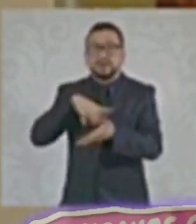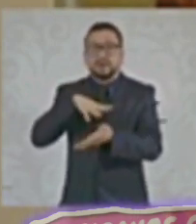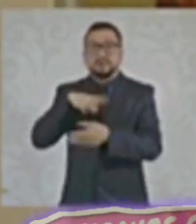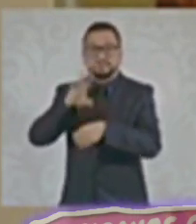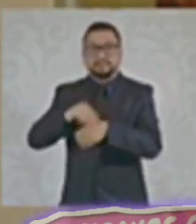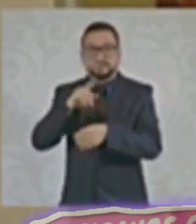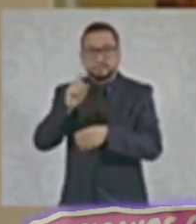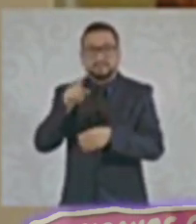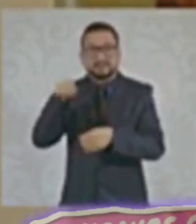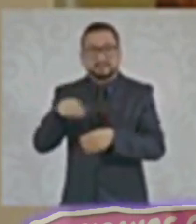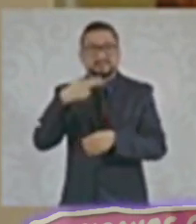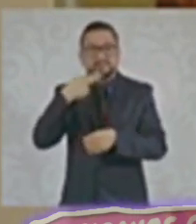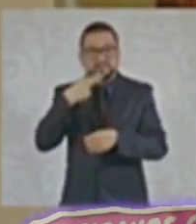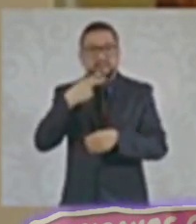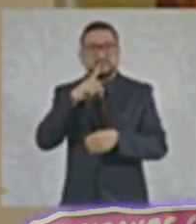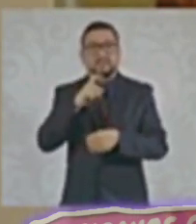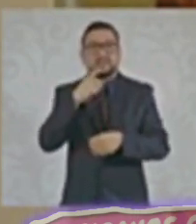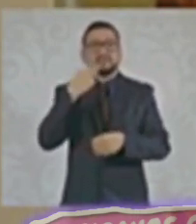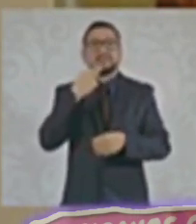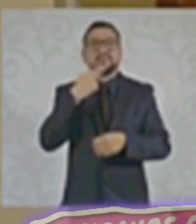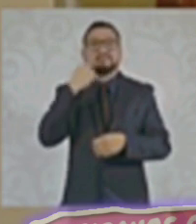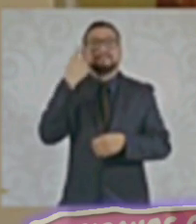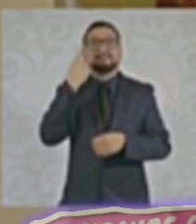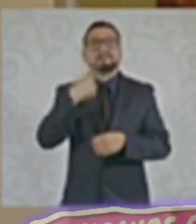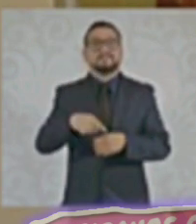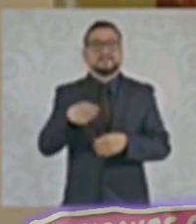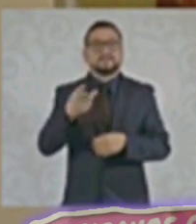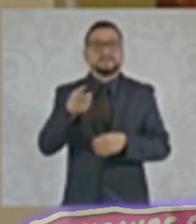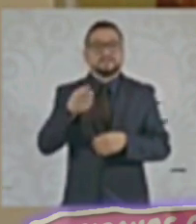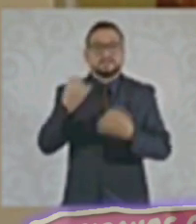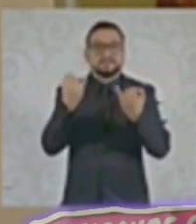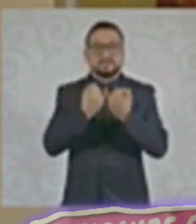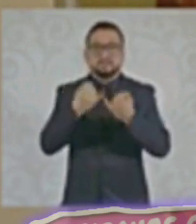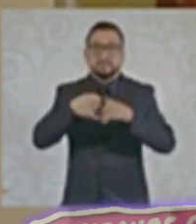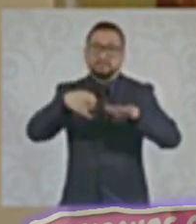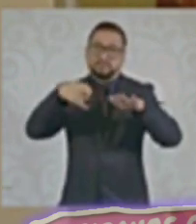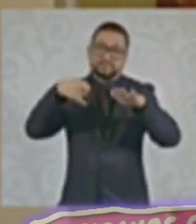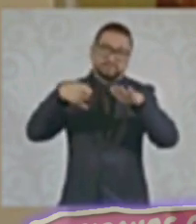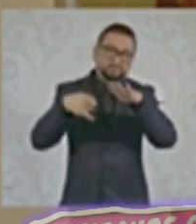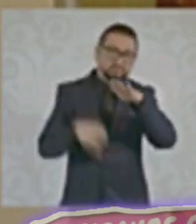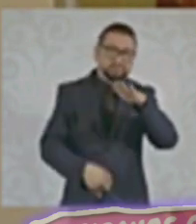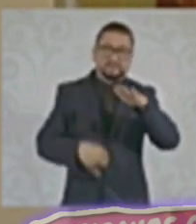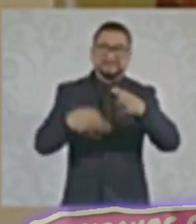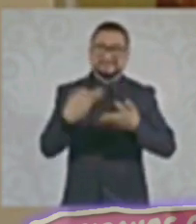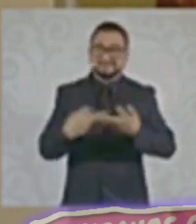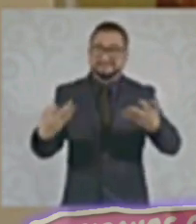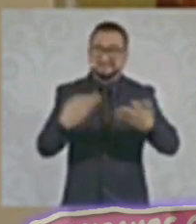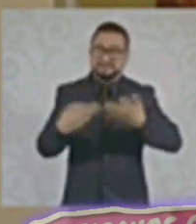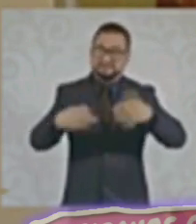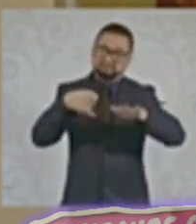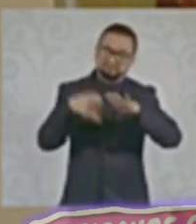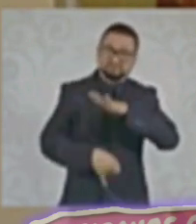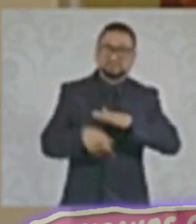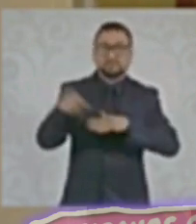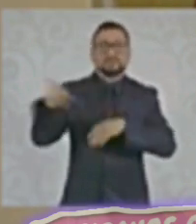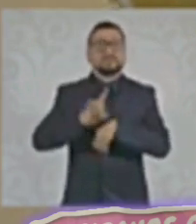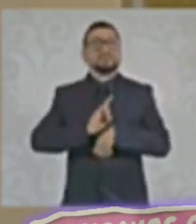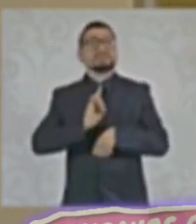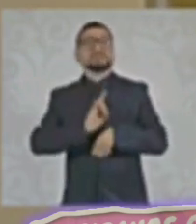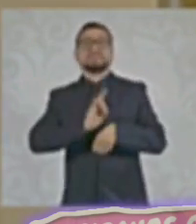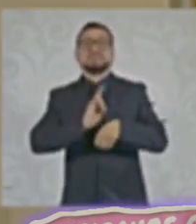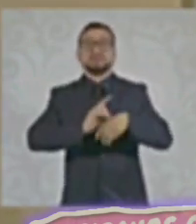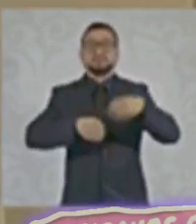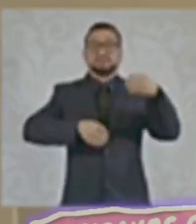justamente utilizada esa agua para incluso ir más abajo del manto freático. Simularon incluso ante el